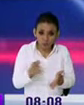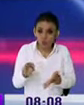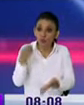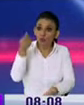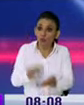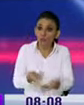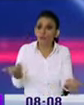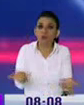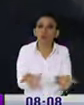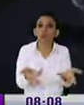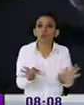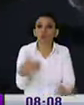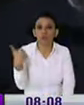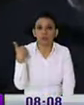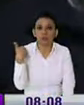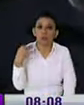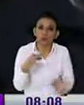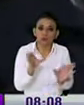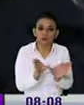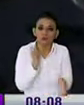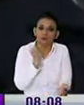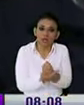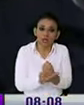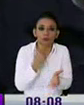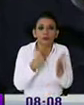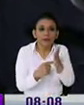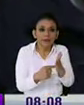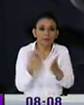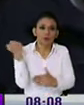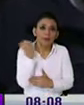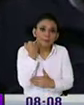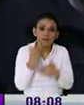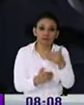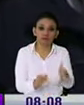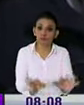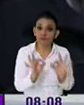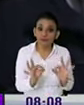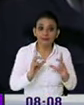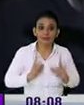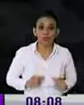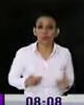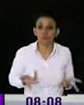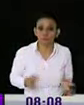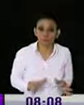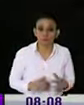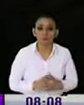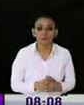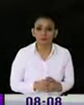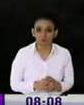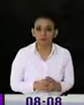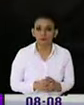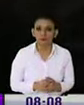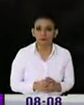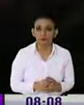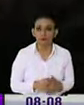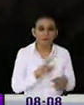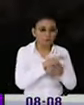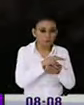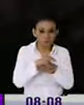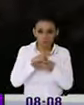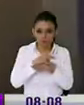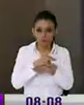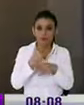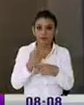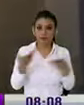nos certifique que fueron objeto o resultado de un proceso sanitario de faenamiento. Durante la inspección se pudo encontrar que la cámara